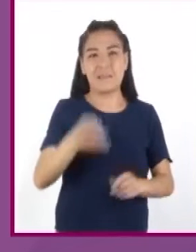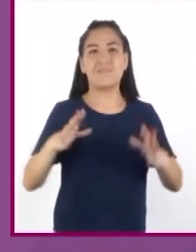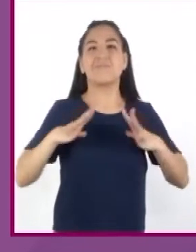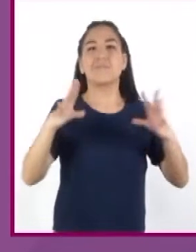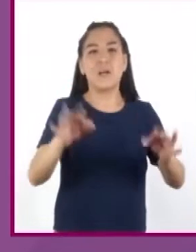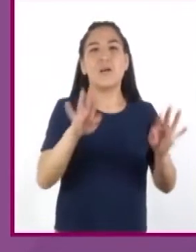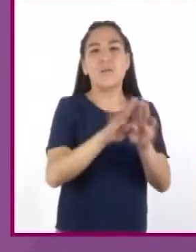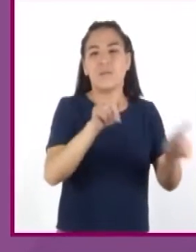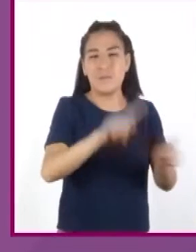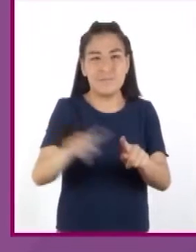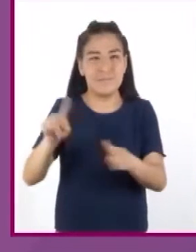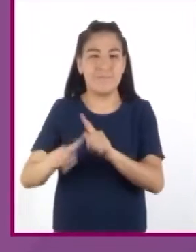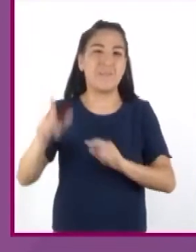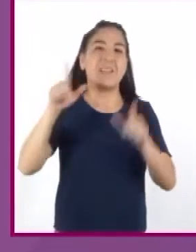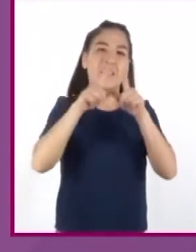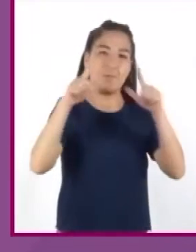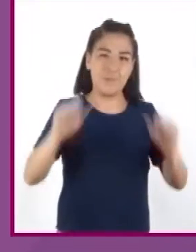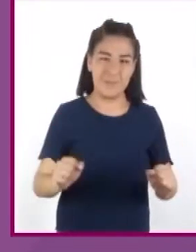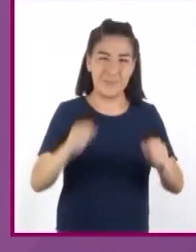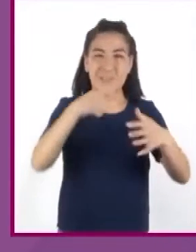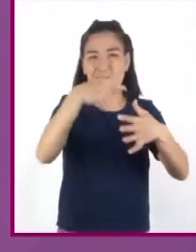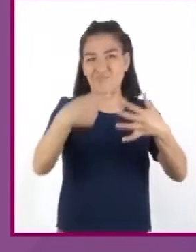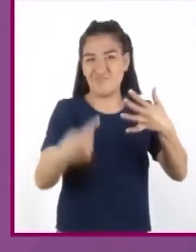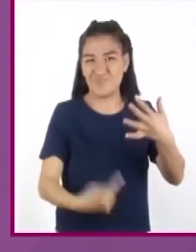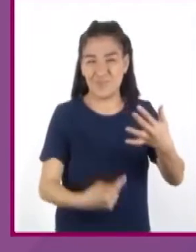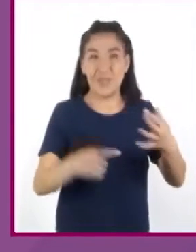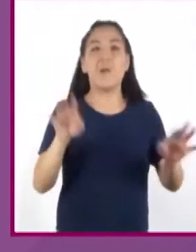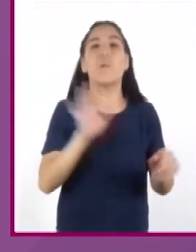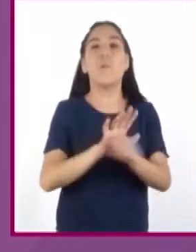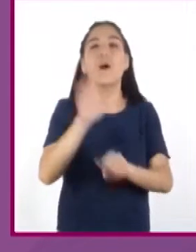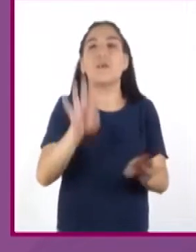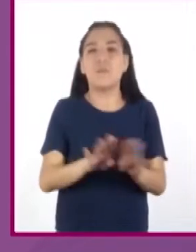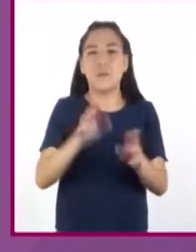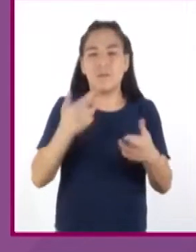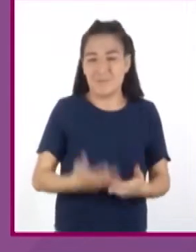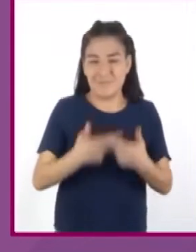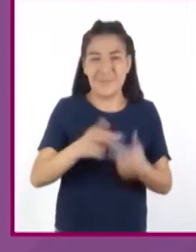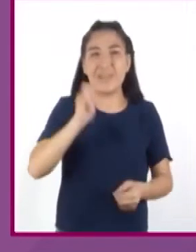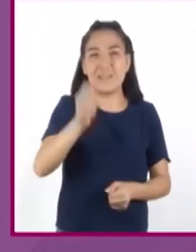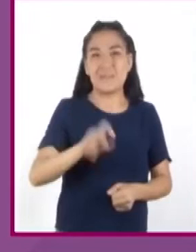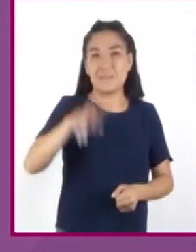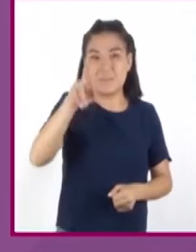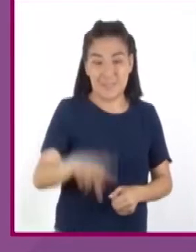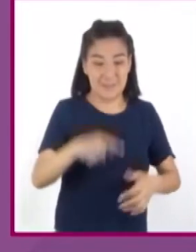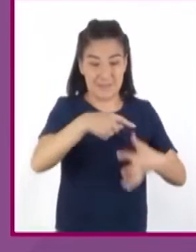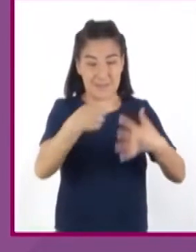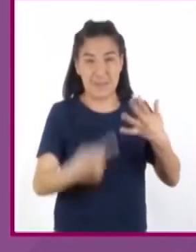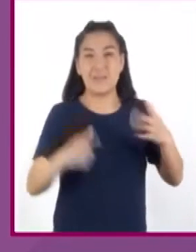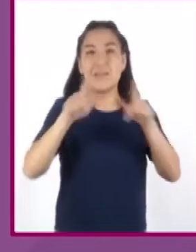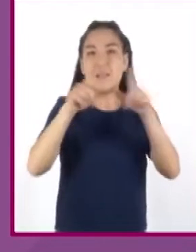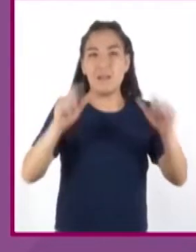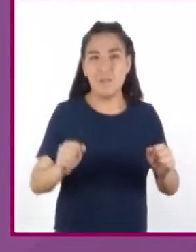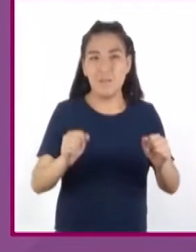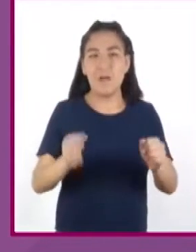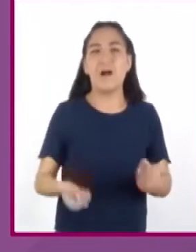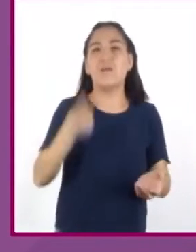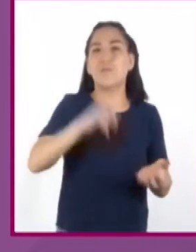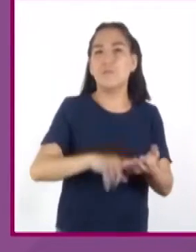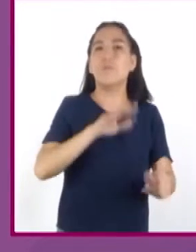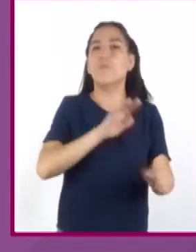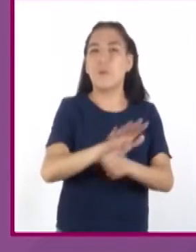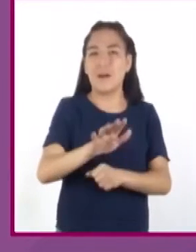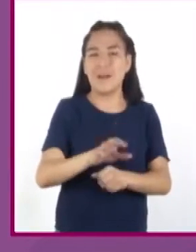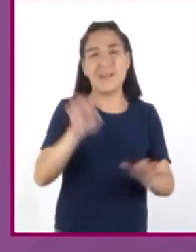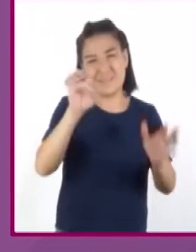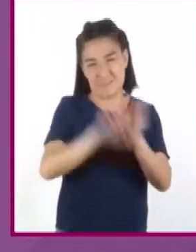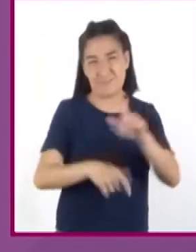surgió una diversidad lingüística, es decir, la coexistencia de una variedad de lenguas dentro de un determinado espacio. En el caso de